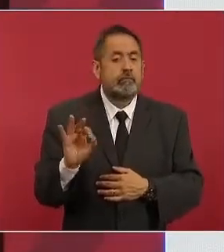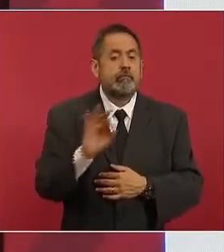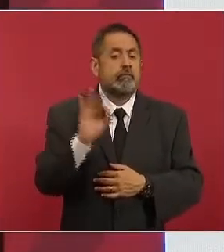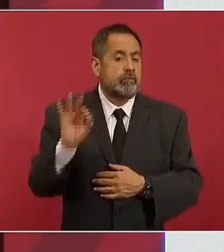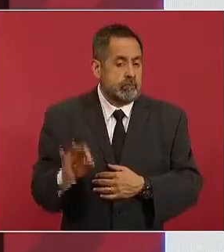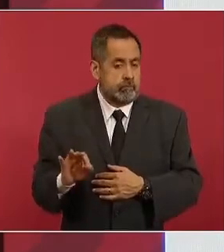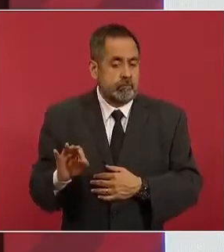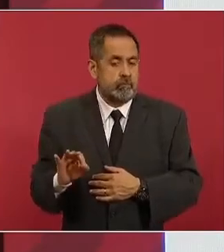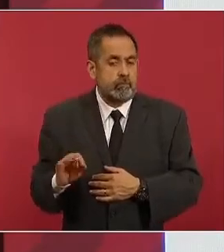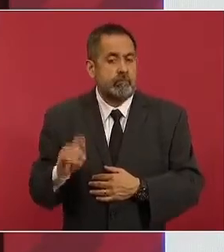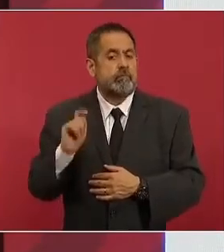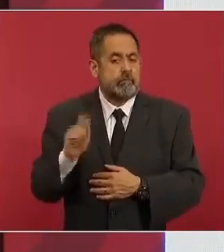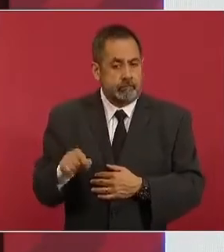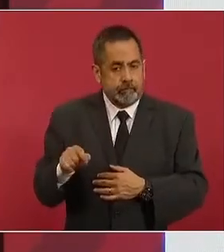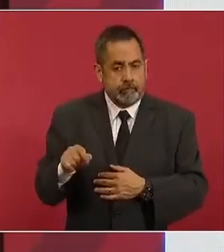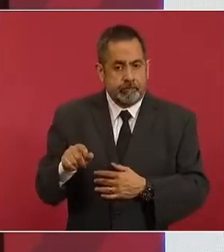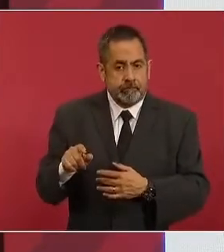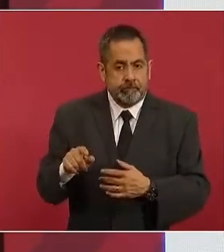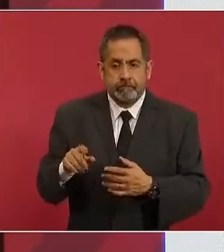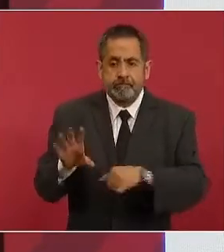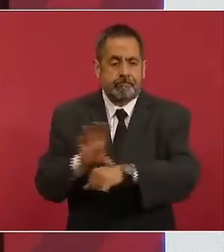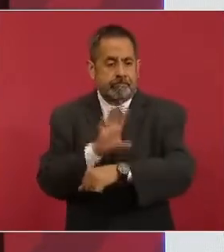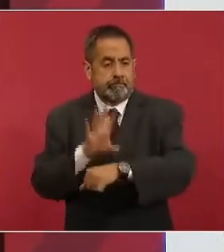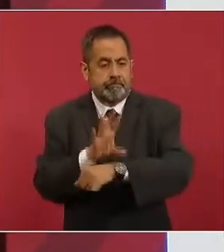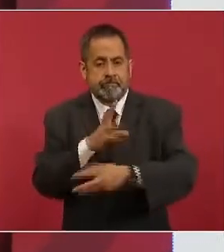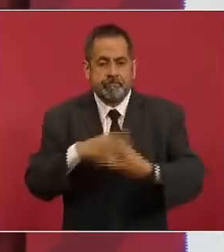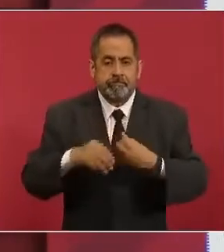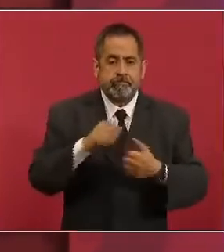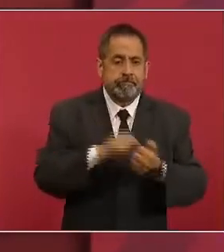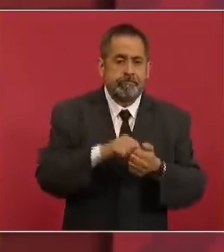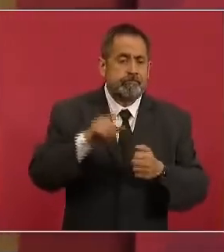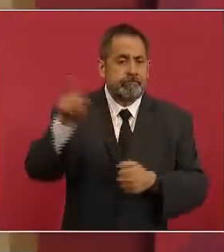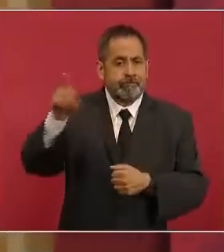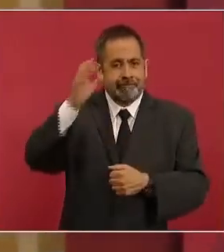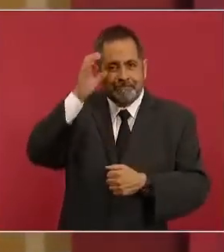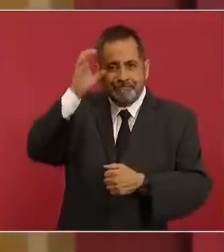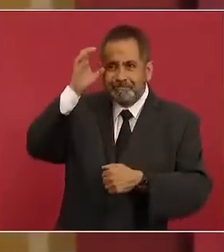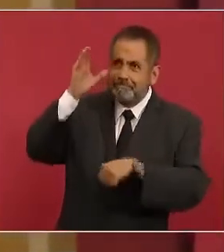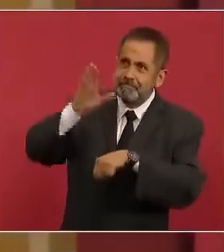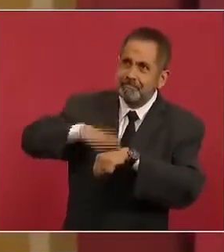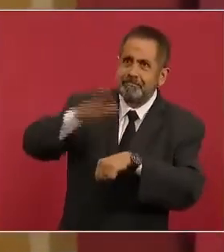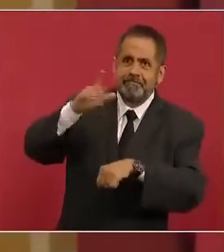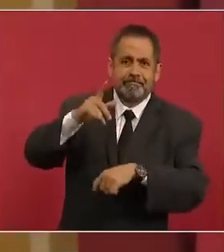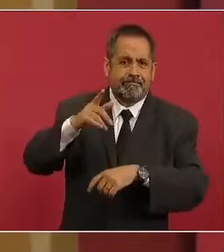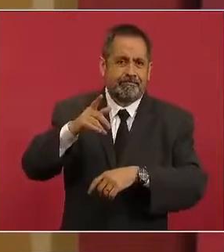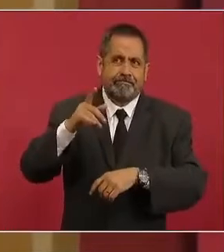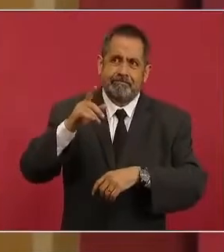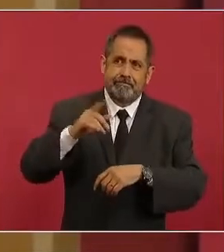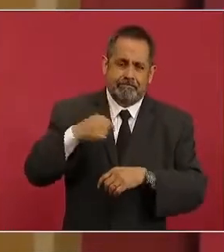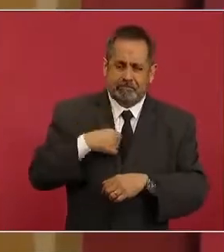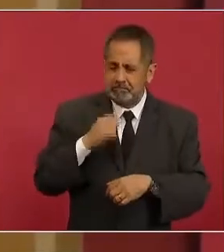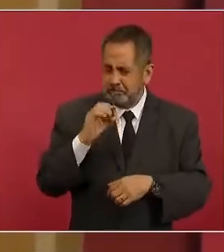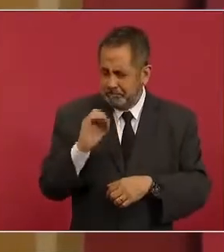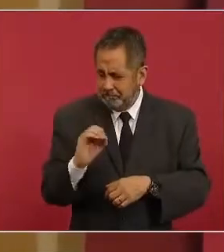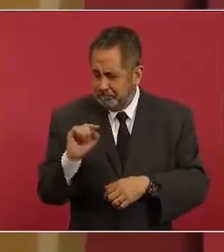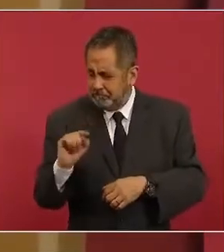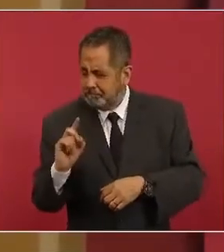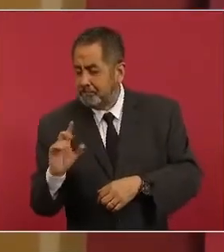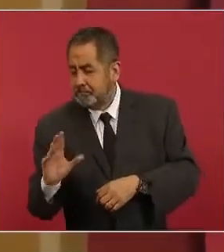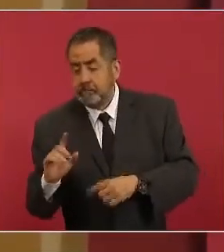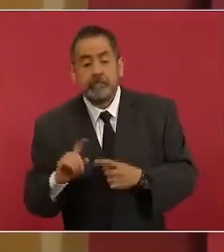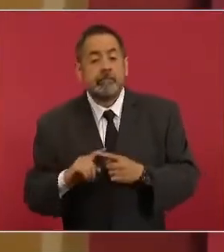0.35% de lo que se produce de energía con carbón en China y solo el